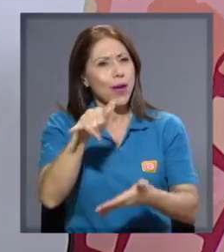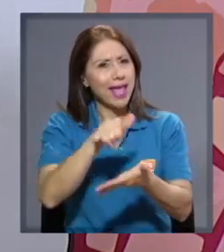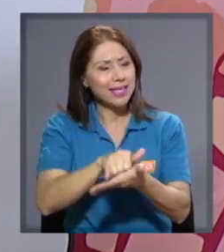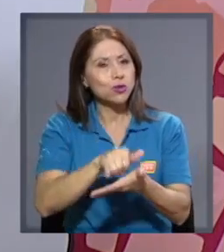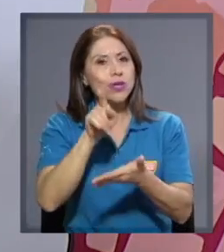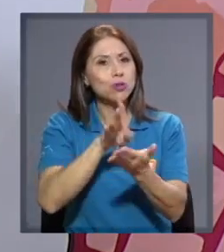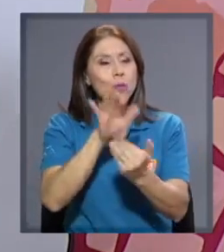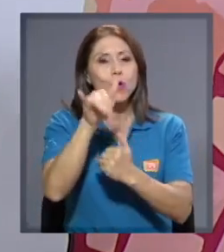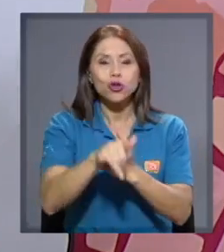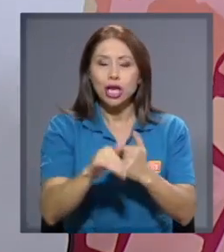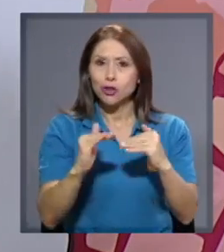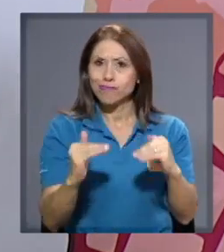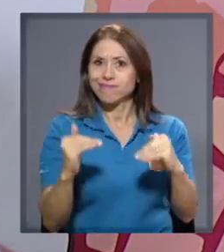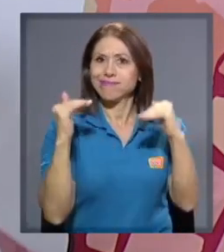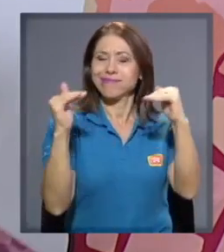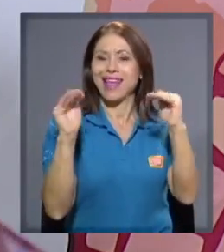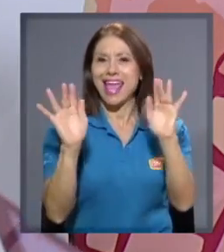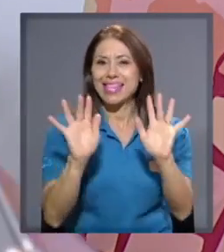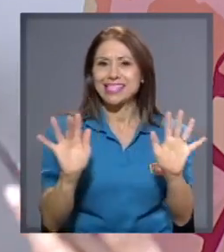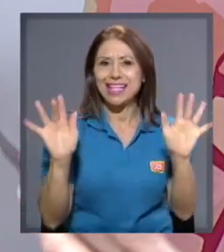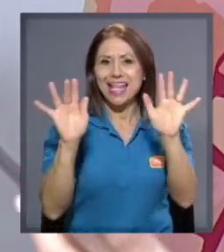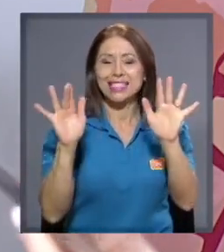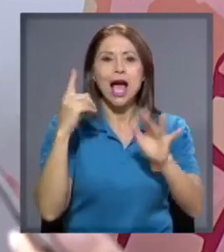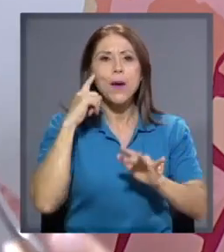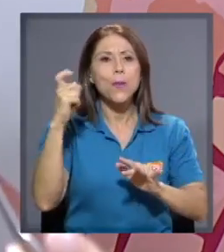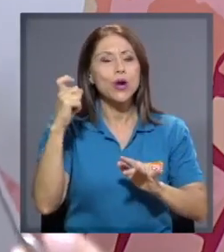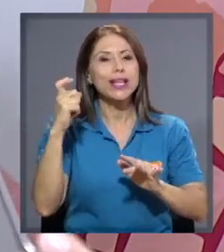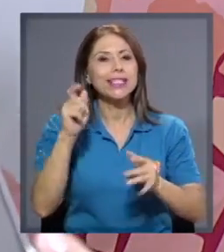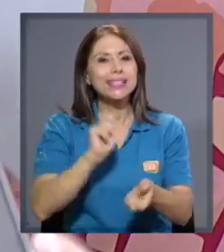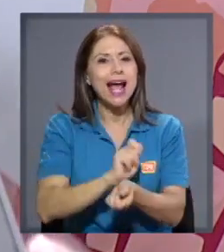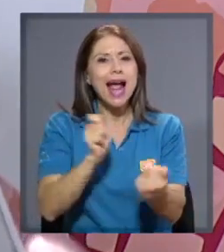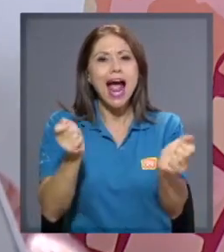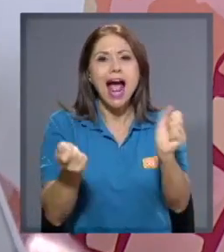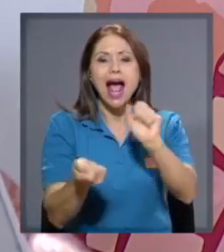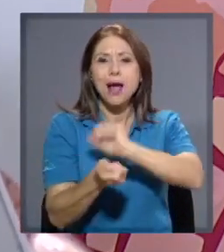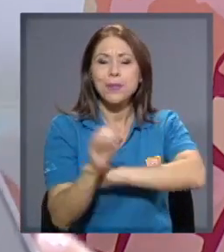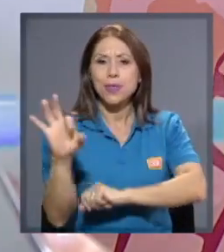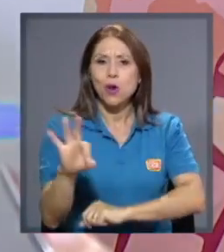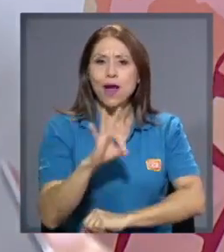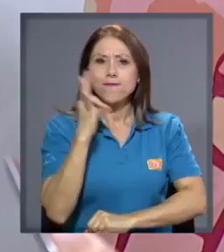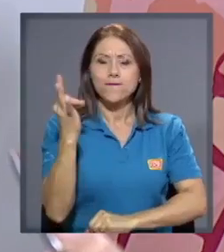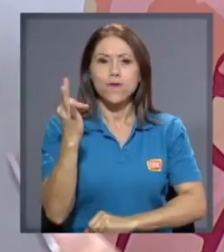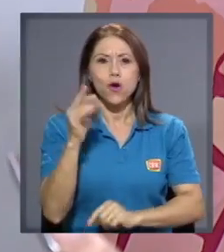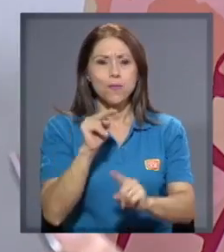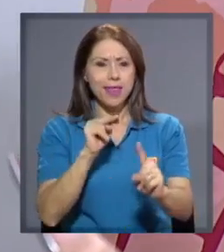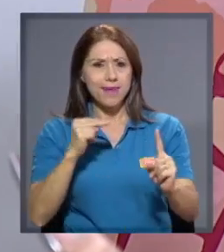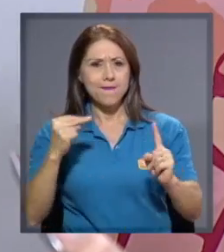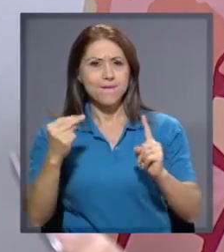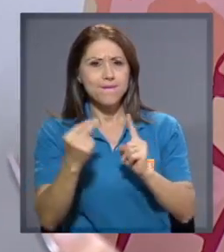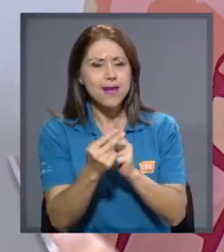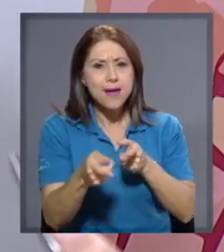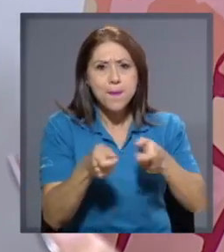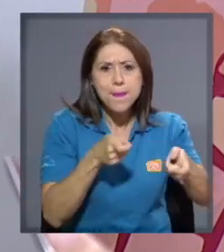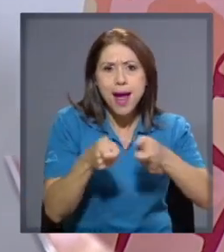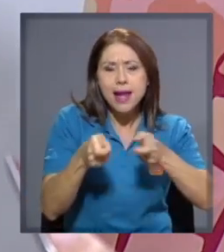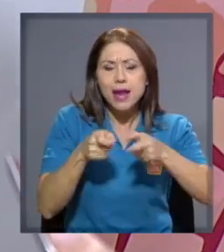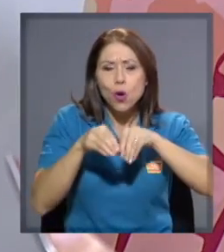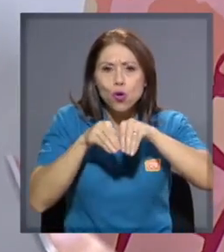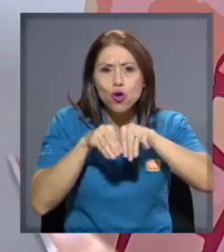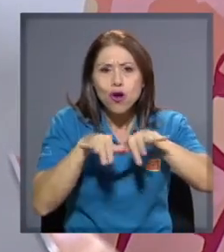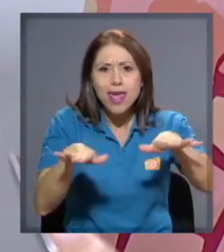estrella porque nos está cambiando la forma de visualizar el manejo de una red educativa